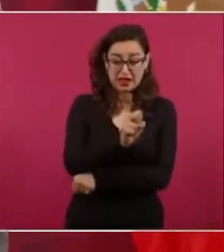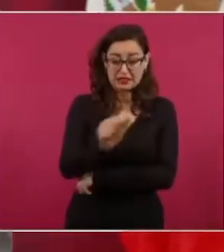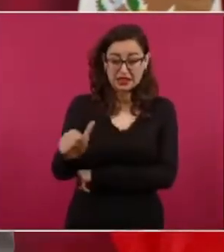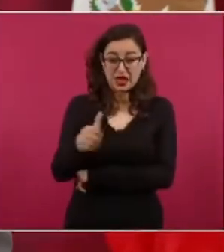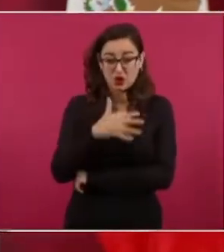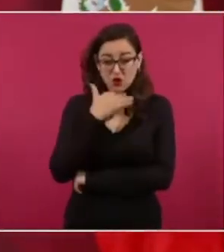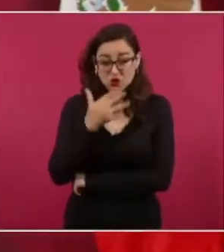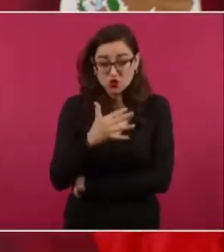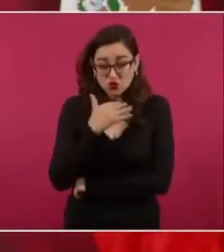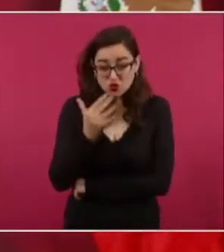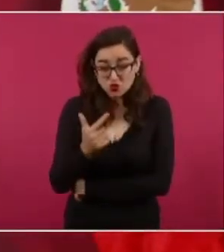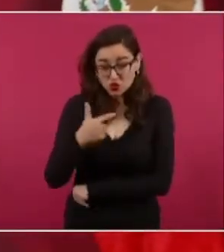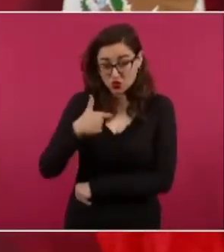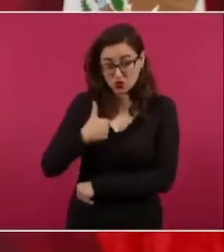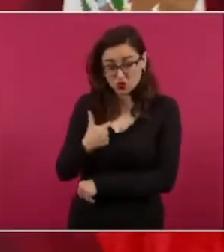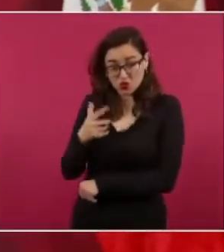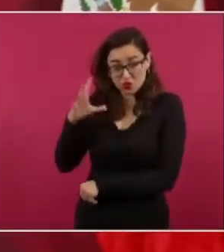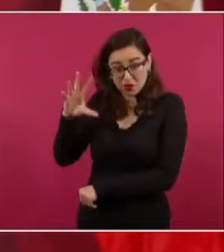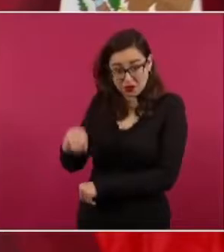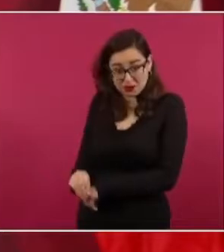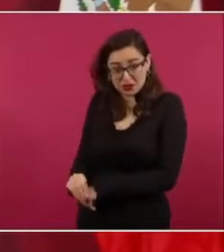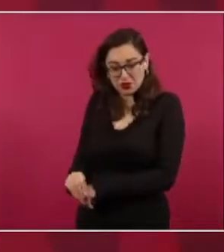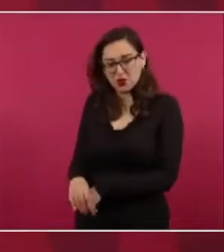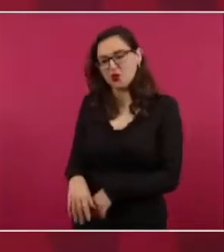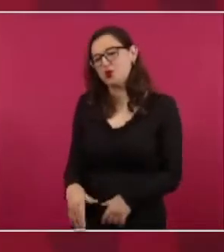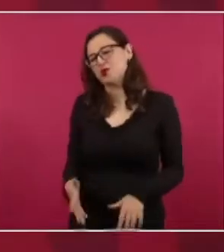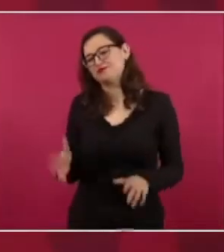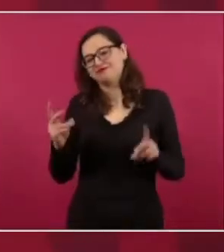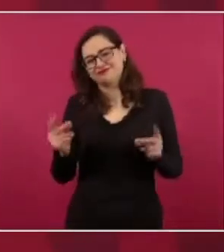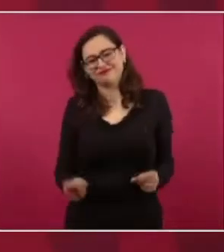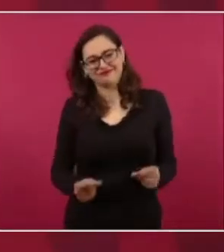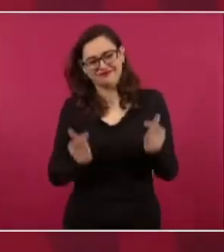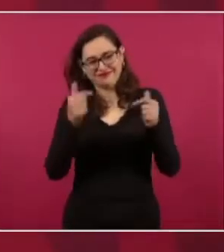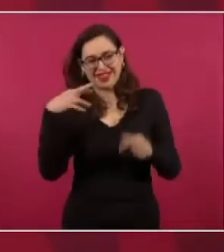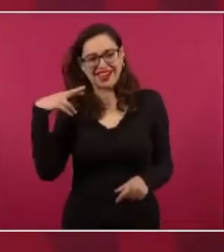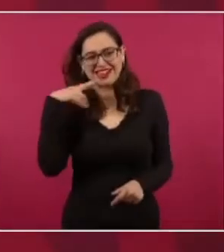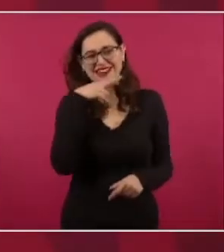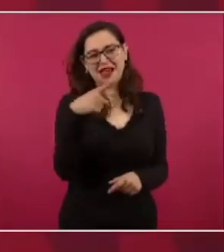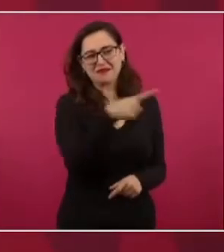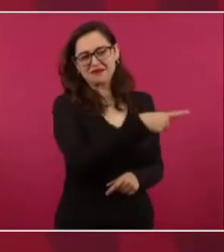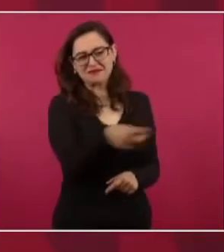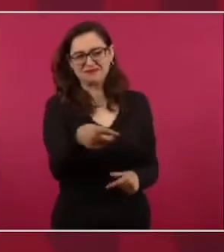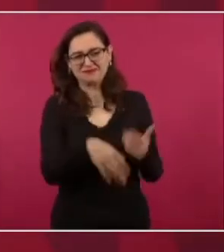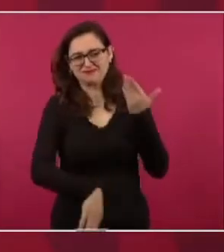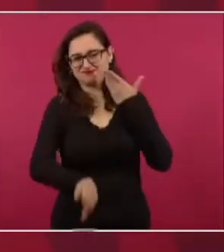no, imagínense los reportajes